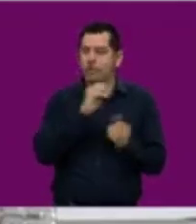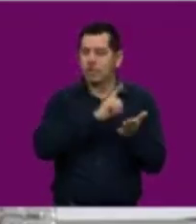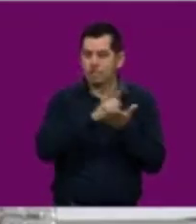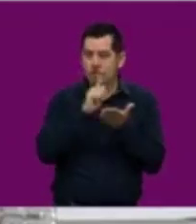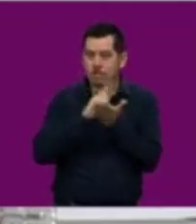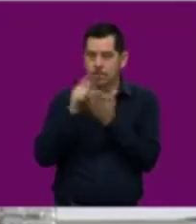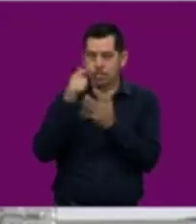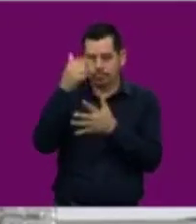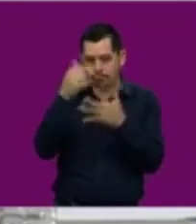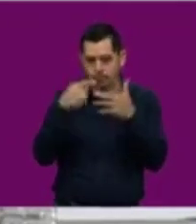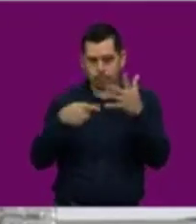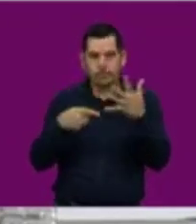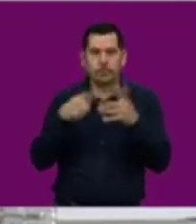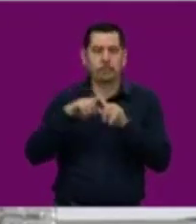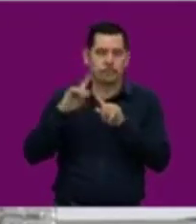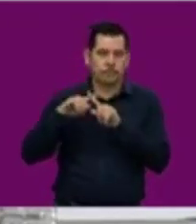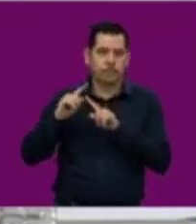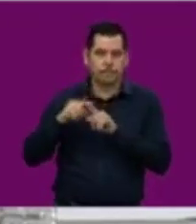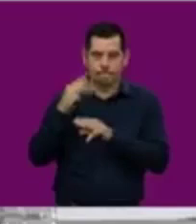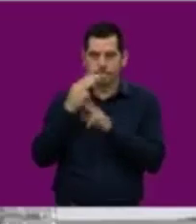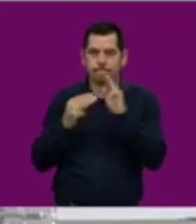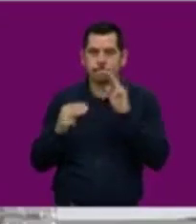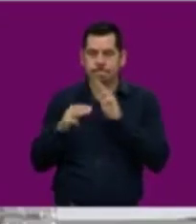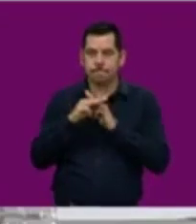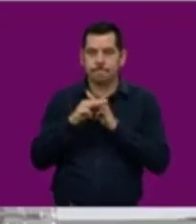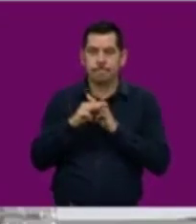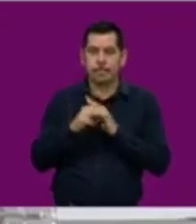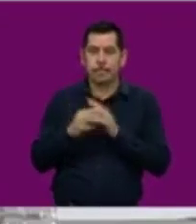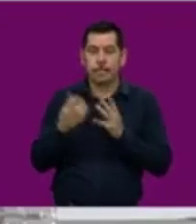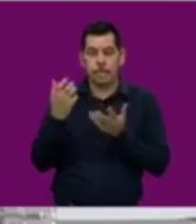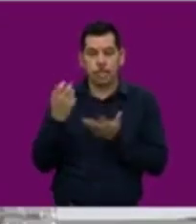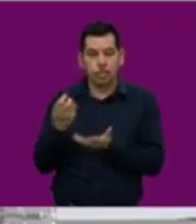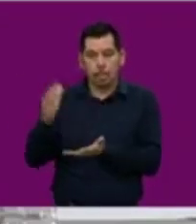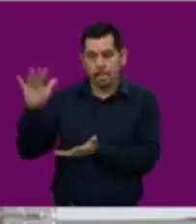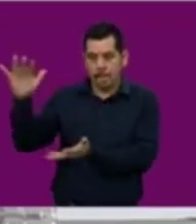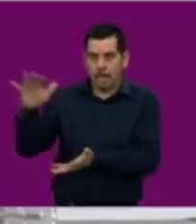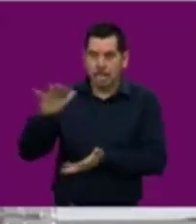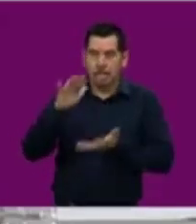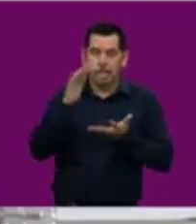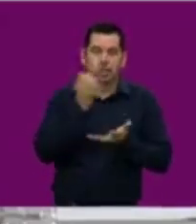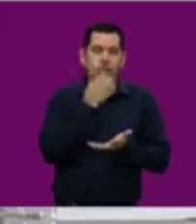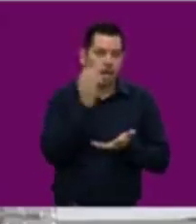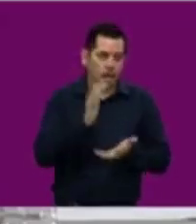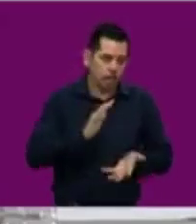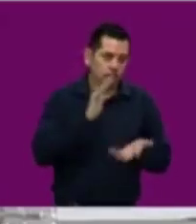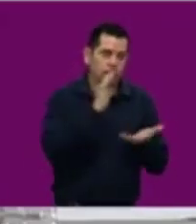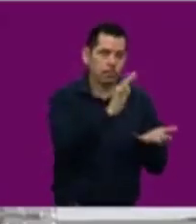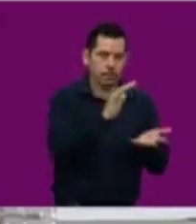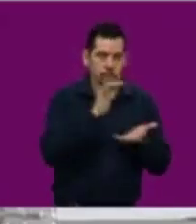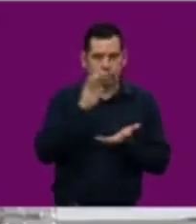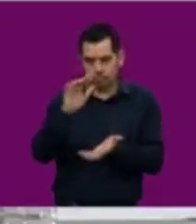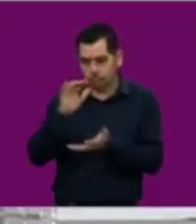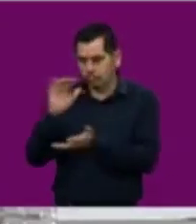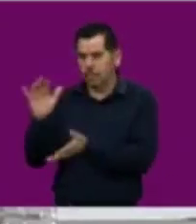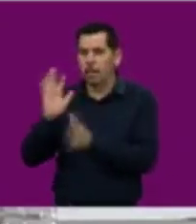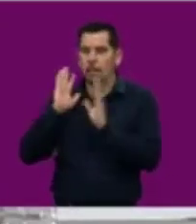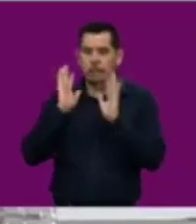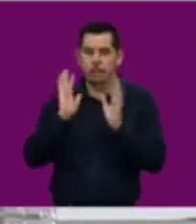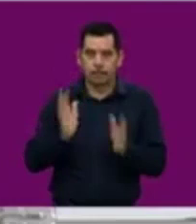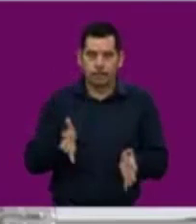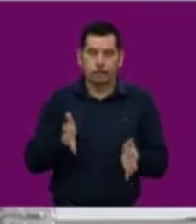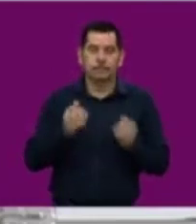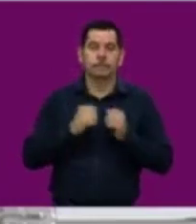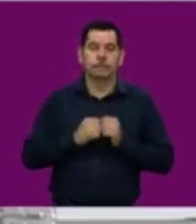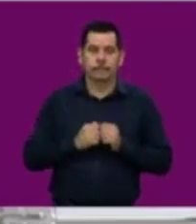estos paquetes el día de hoy han sido entregados a las escuelas participantes de hecho